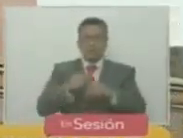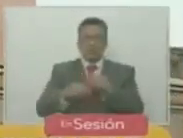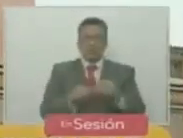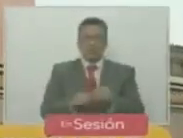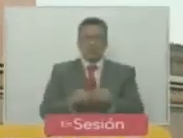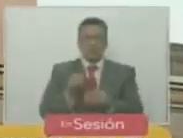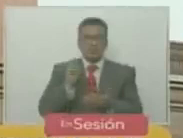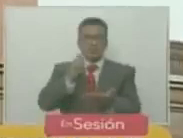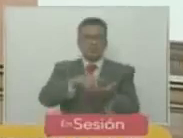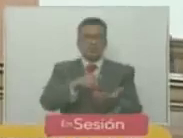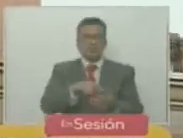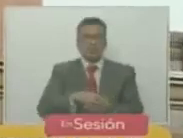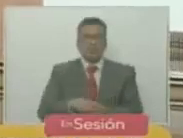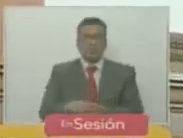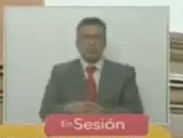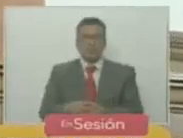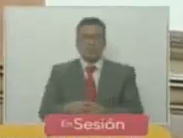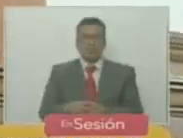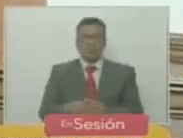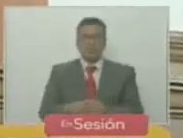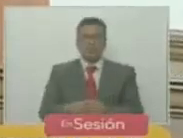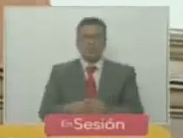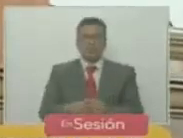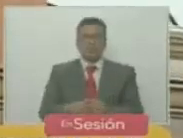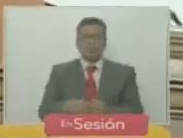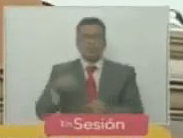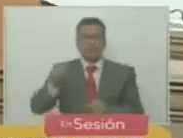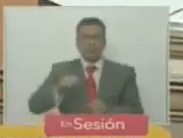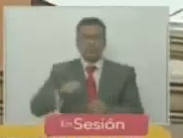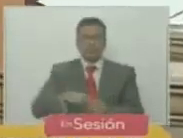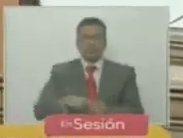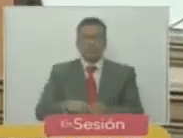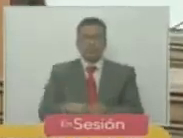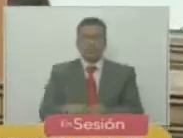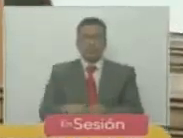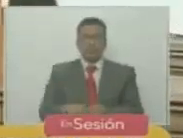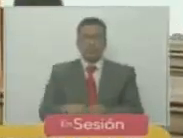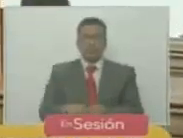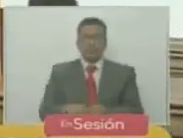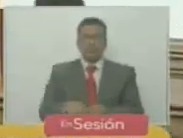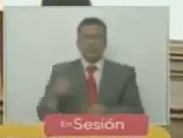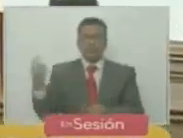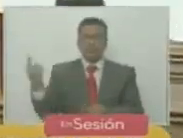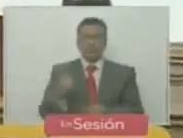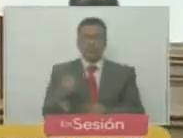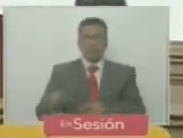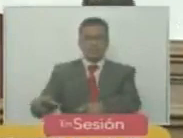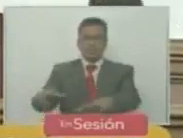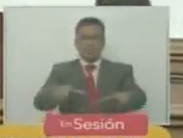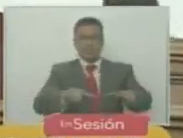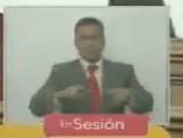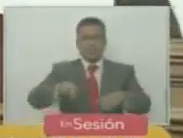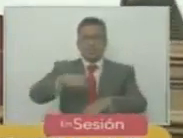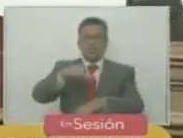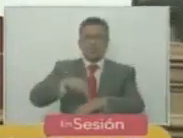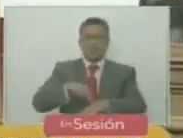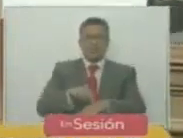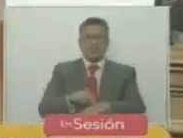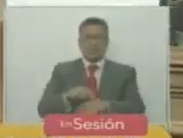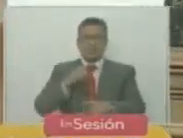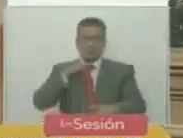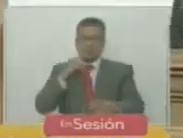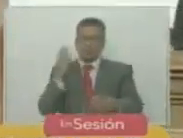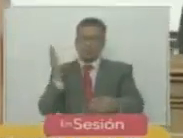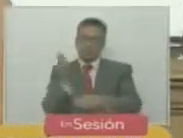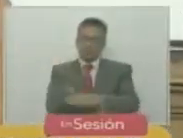en protagonistas. Por supuesto, desde que apareció en la escena nacional, fue blanco de los